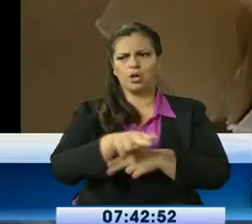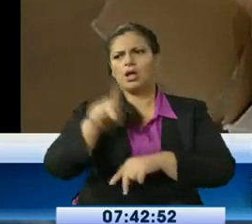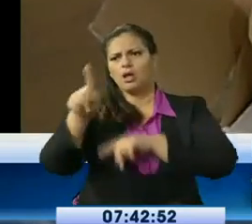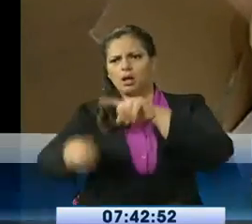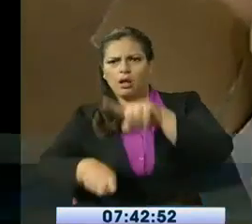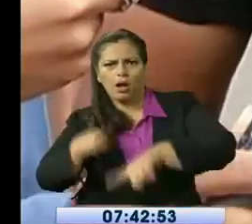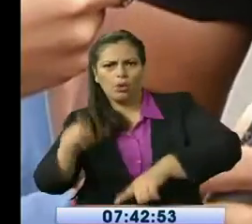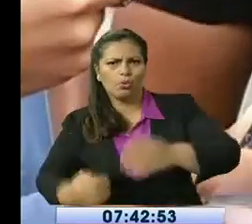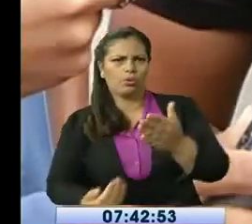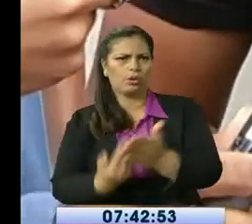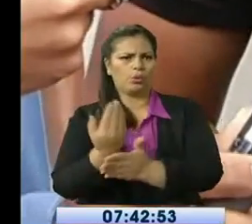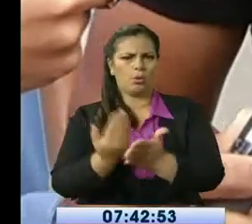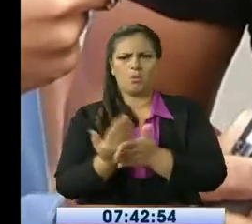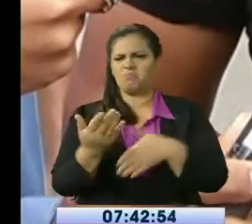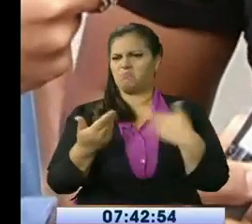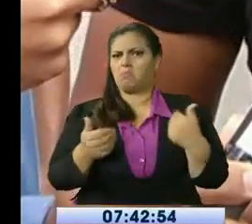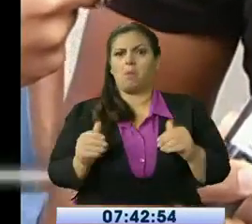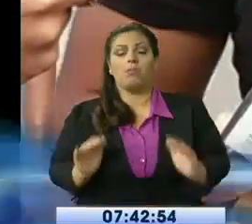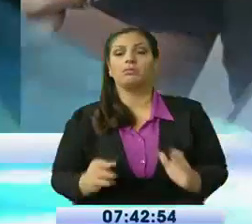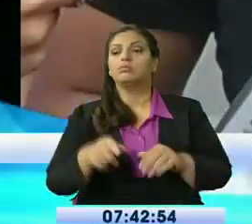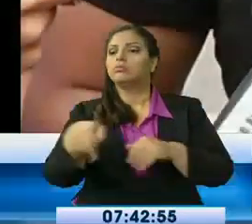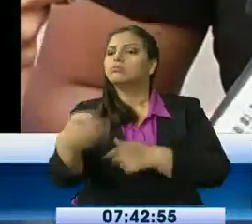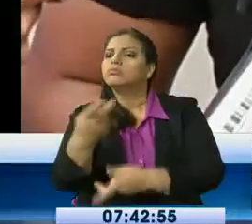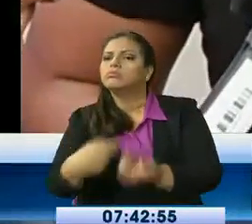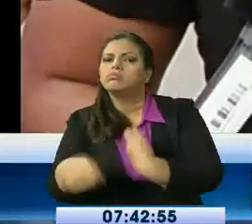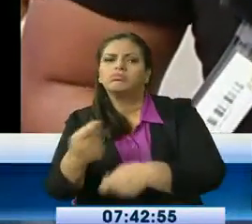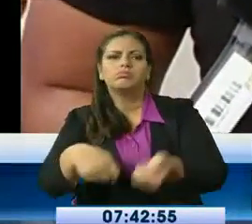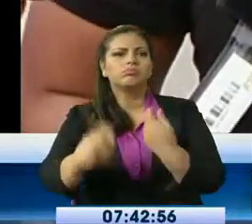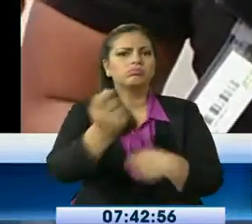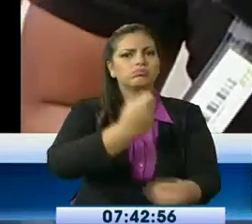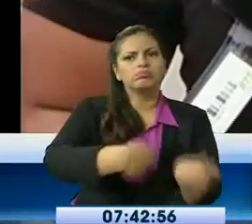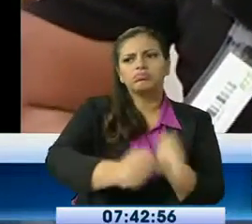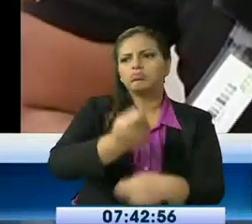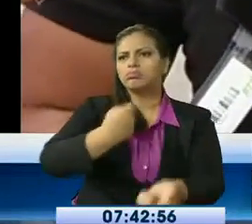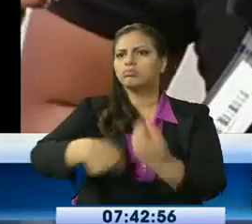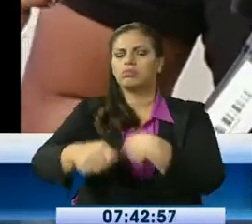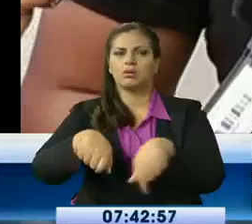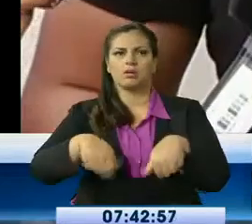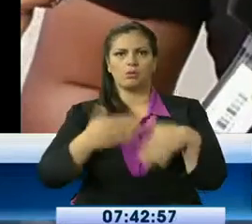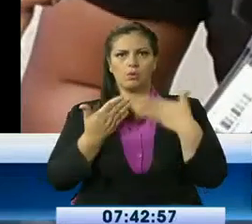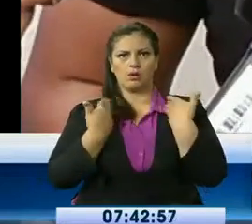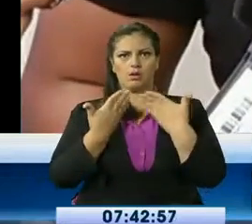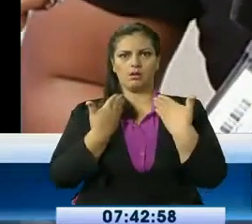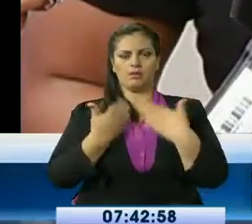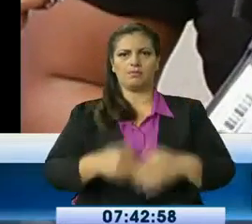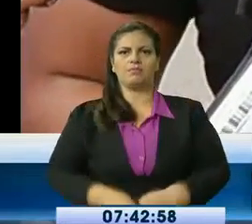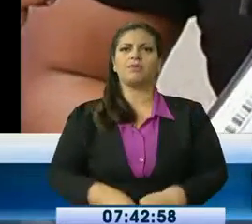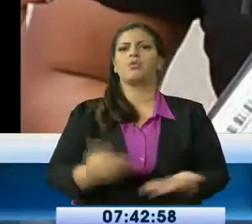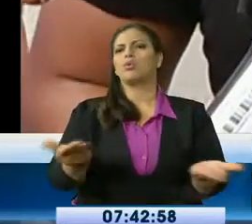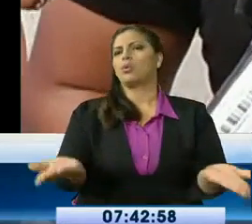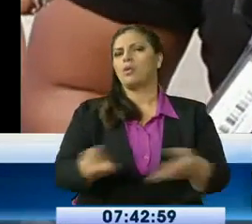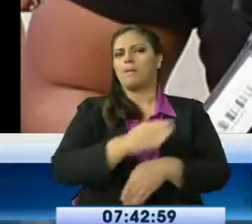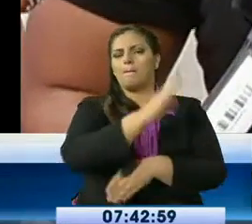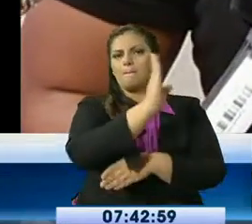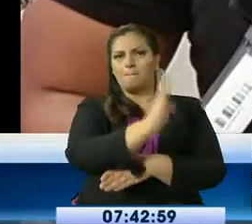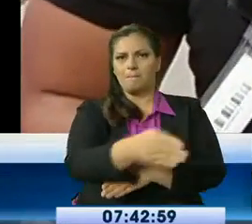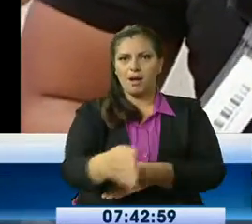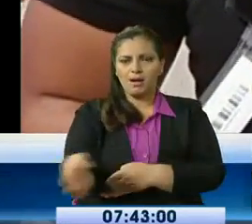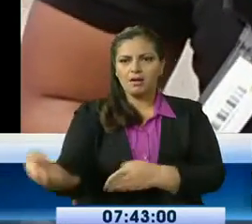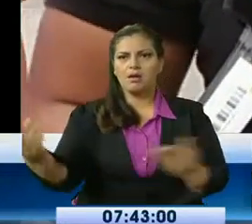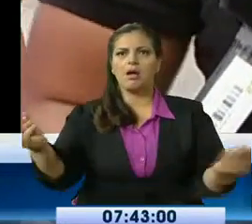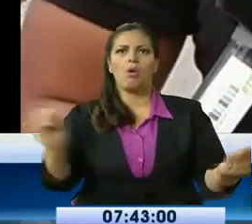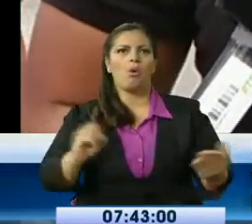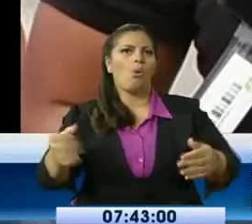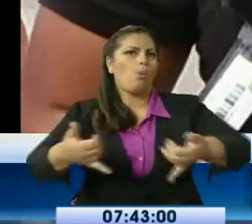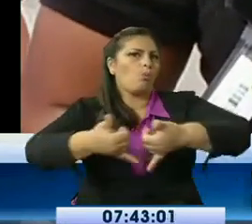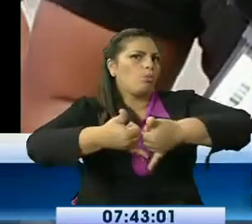es comercializada en los lugares de comercio masivo de la ciudad de Guayaquil, como es la Bahía y los diferentes